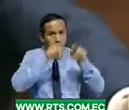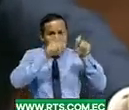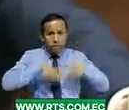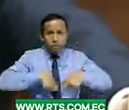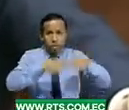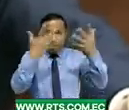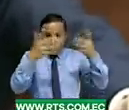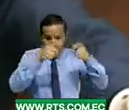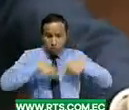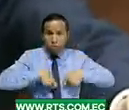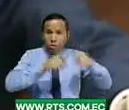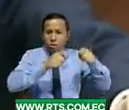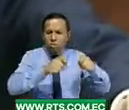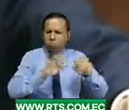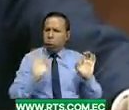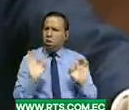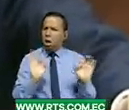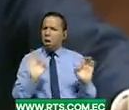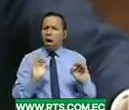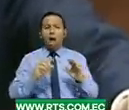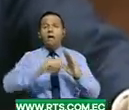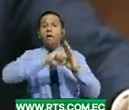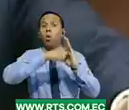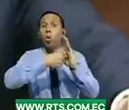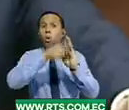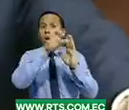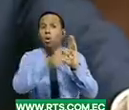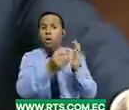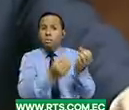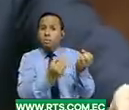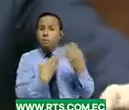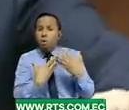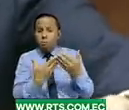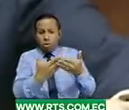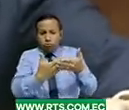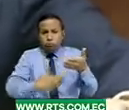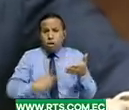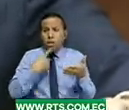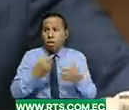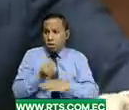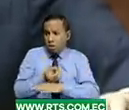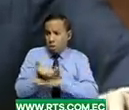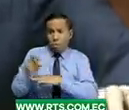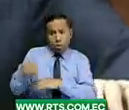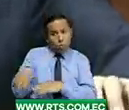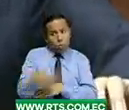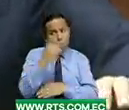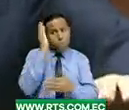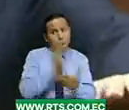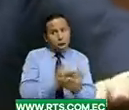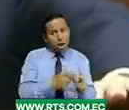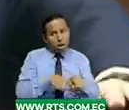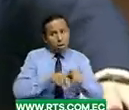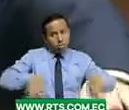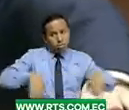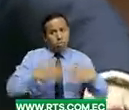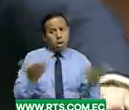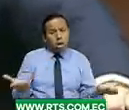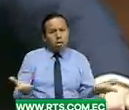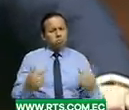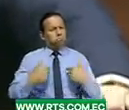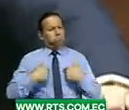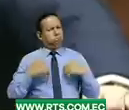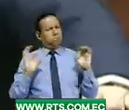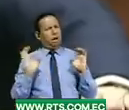tampoco hubo informe de Contraloría recomendando terminar dicho contrato, y que mucho